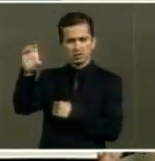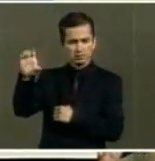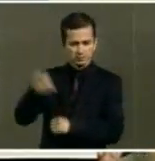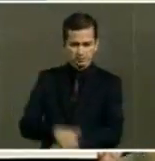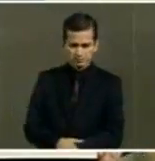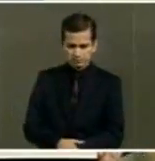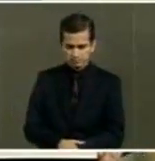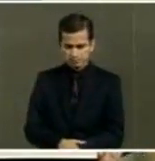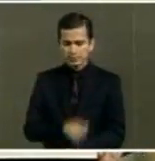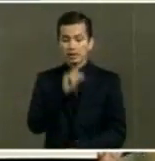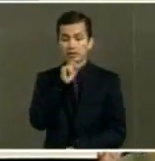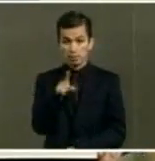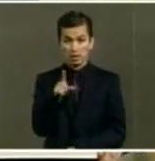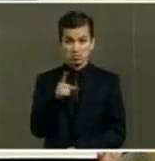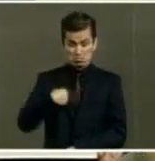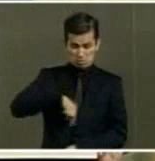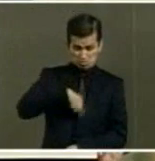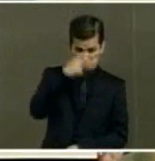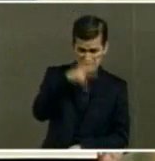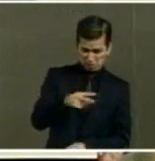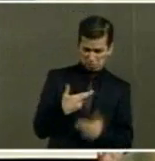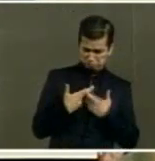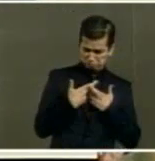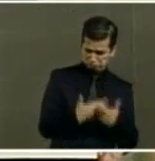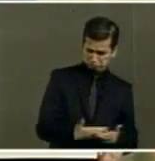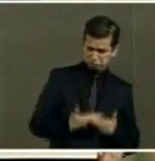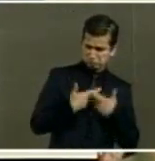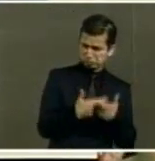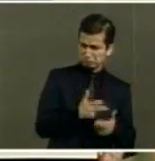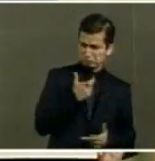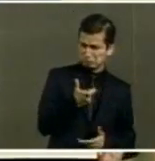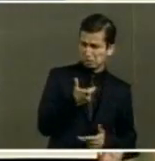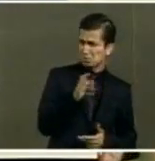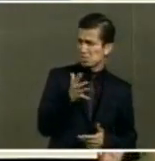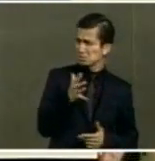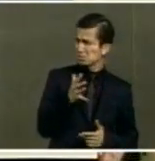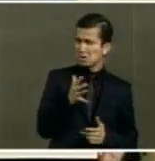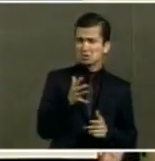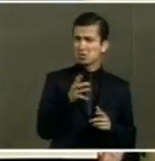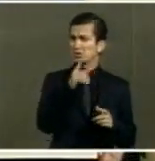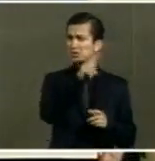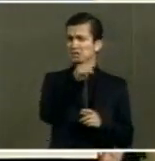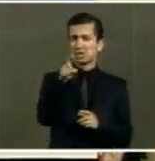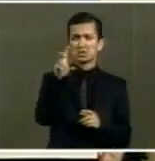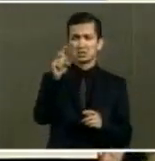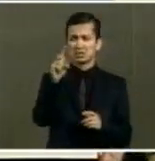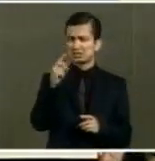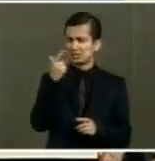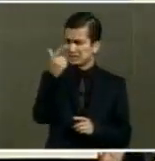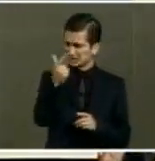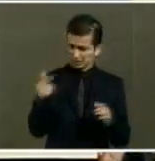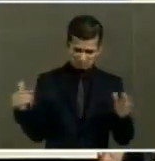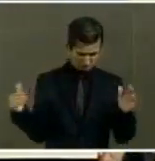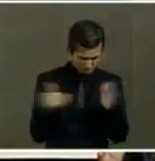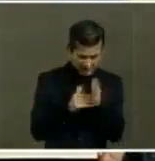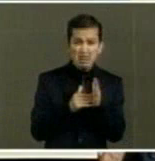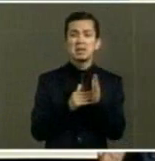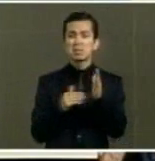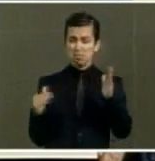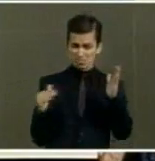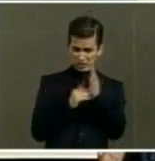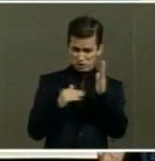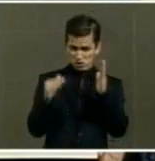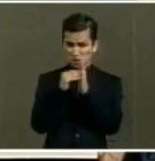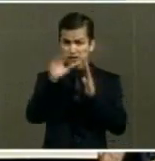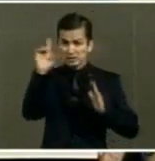reservas internacionales llegaron el día de ayer a casi 137,000 millones de dólares, que es la cifra